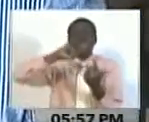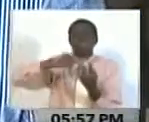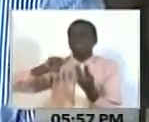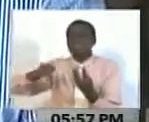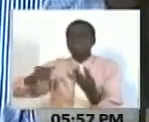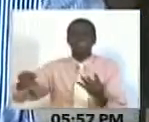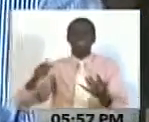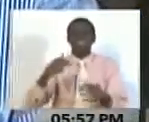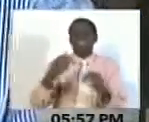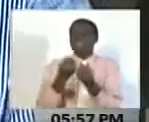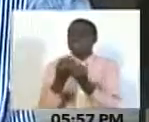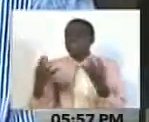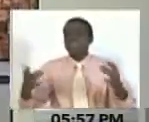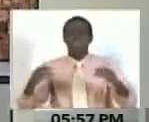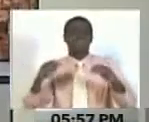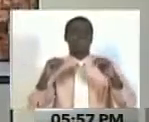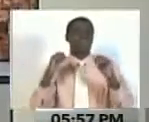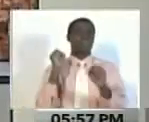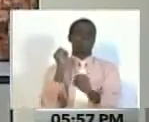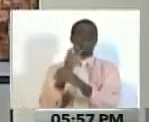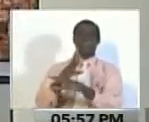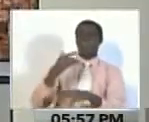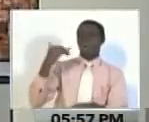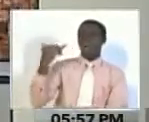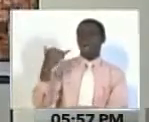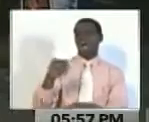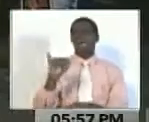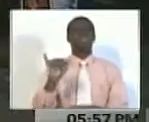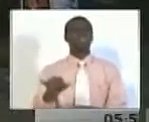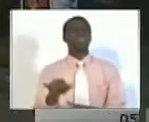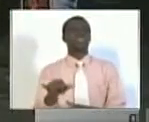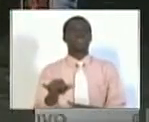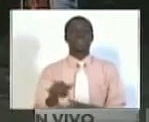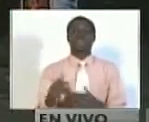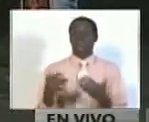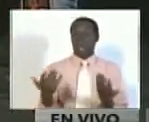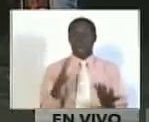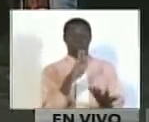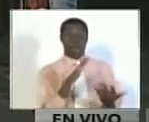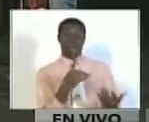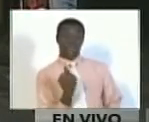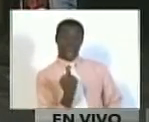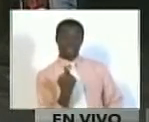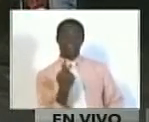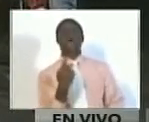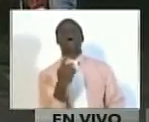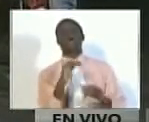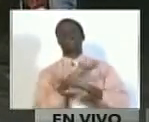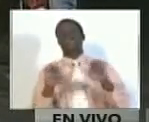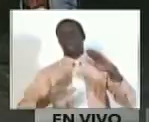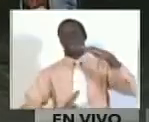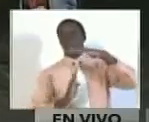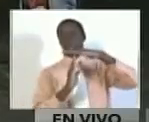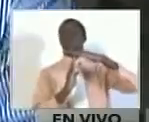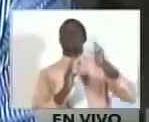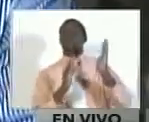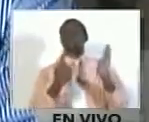diversidad del nivel altísimo. ¿Todo por hacer en este sentido? ¿O mucho por hacer en este sentido? Hay mucho por hacer. Hay mucho por hacer y hay mucho